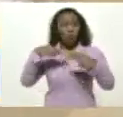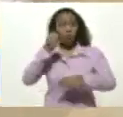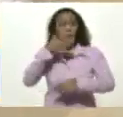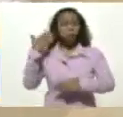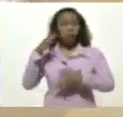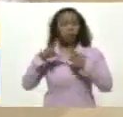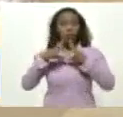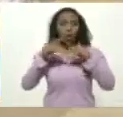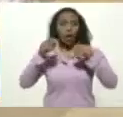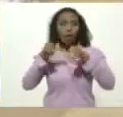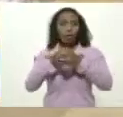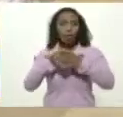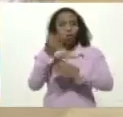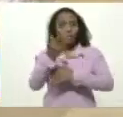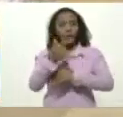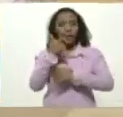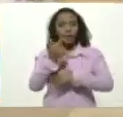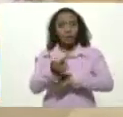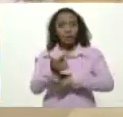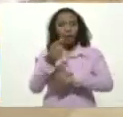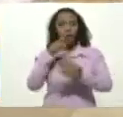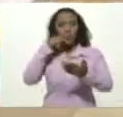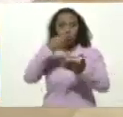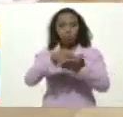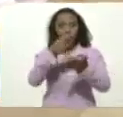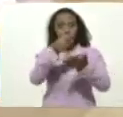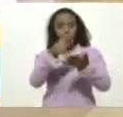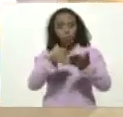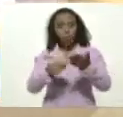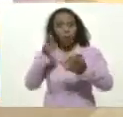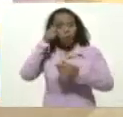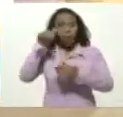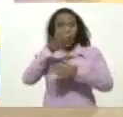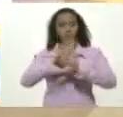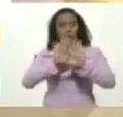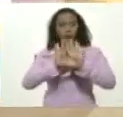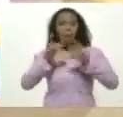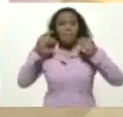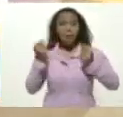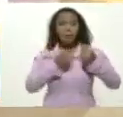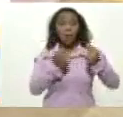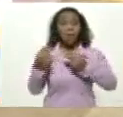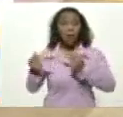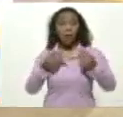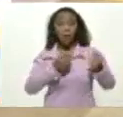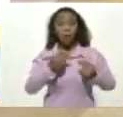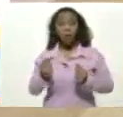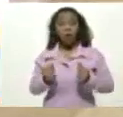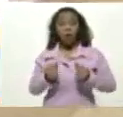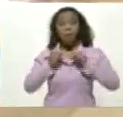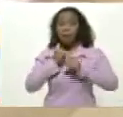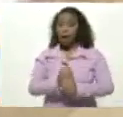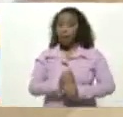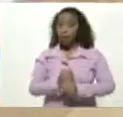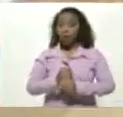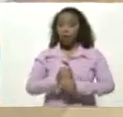con todo el equipo que usted precisamente ha nombrado, con un pueblo aquí ya activo, esperando la inauguración de